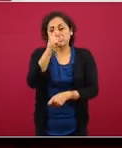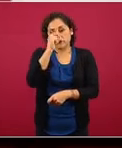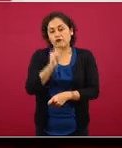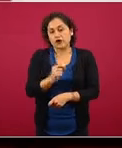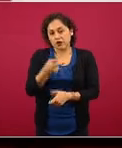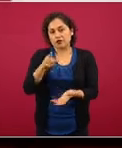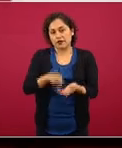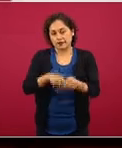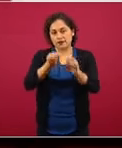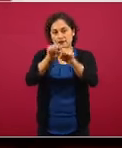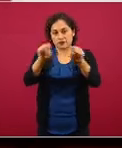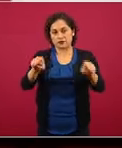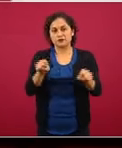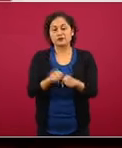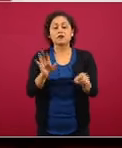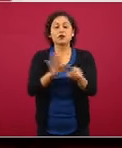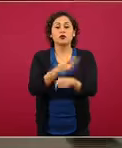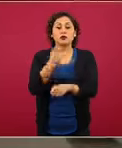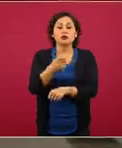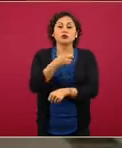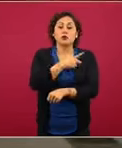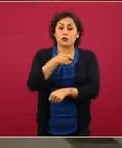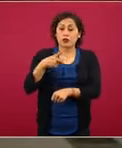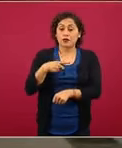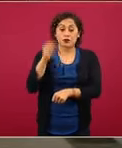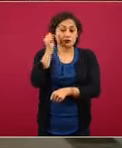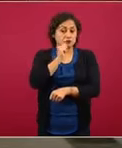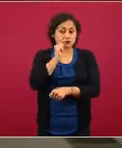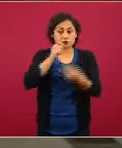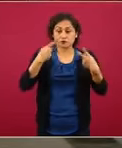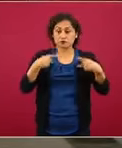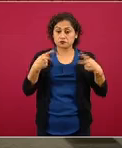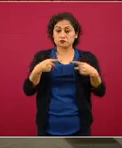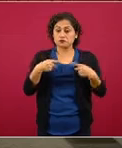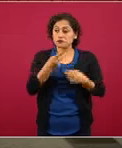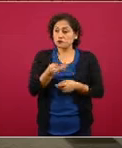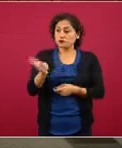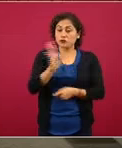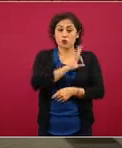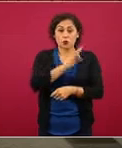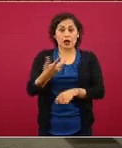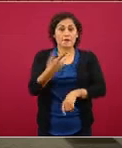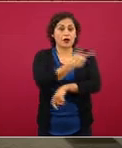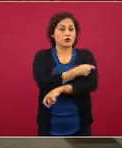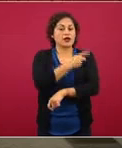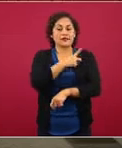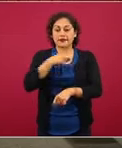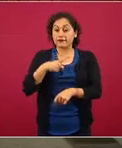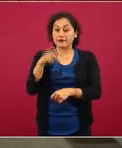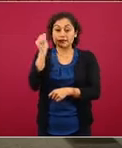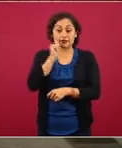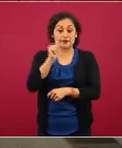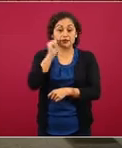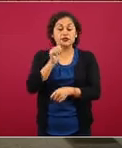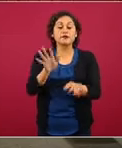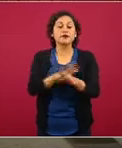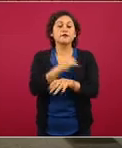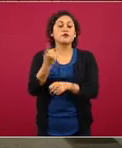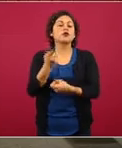personal vacunador siempre, que además afortunadamente no necesariamente se tiene